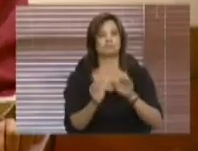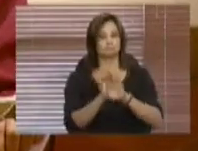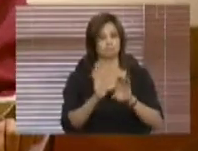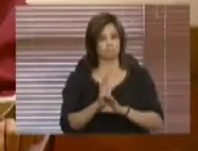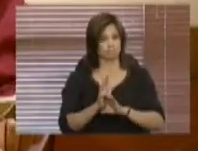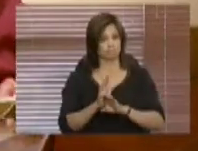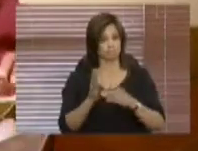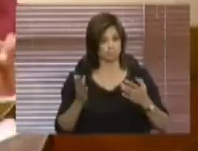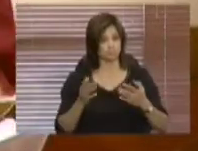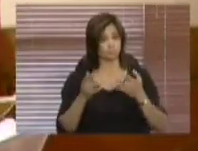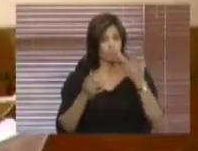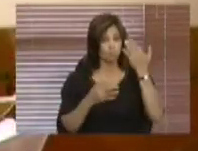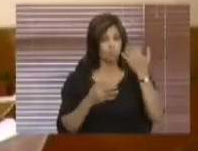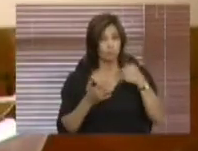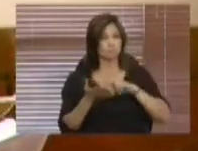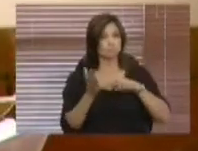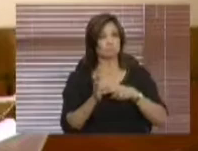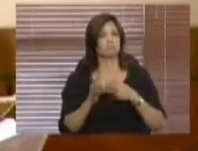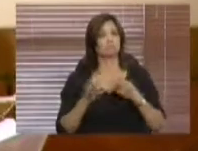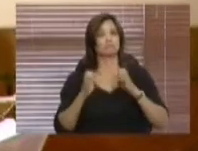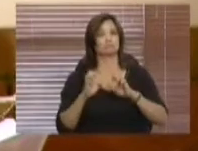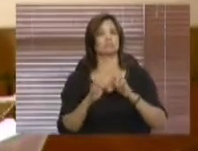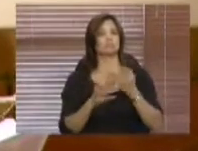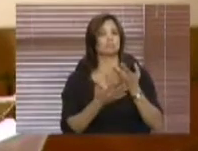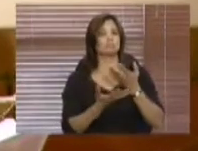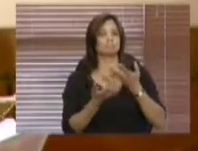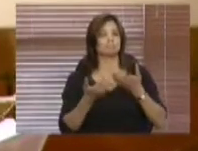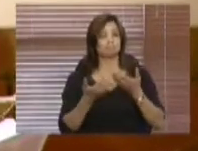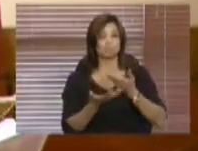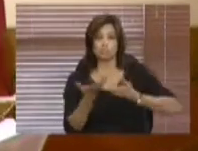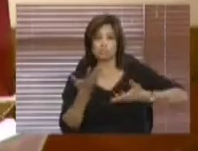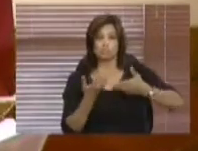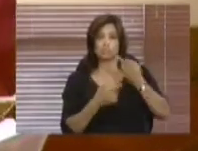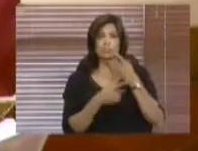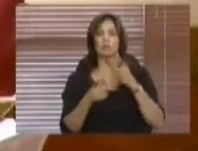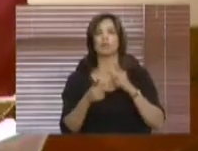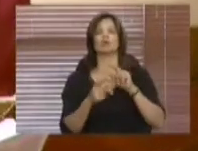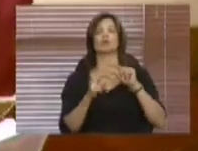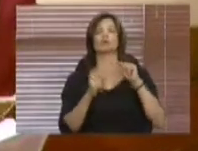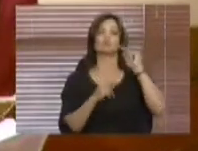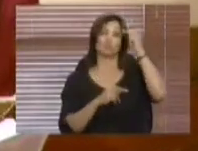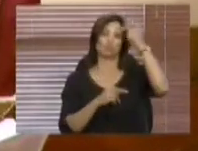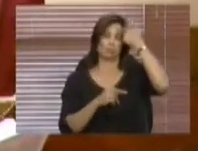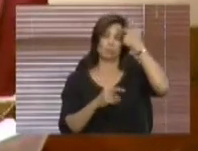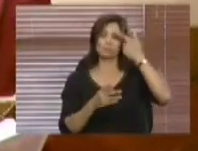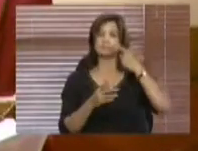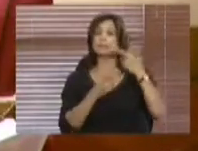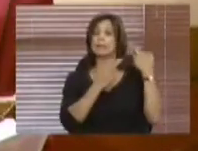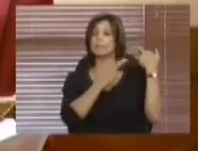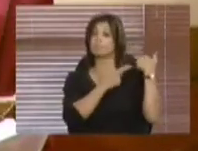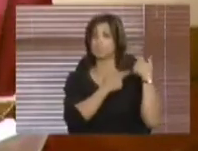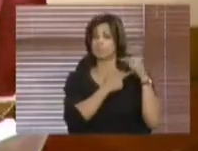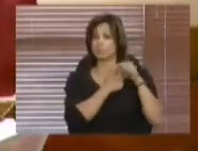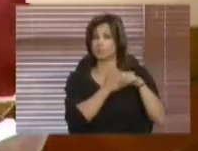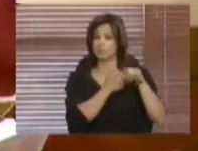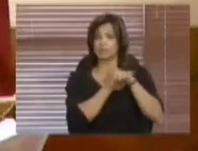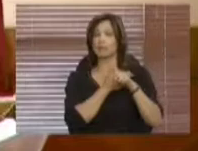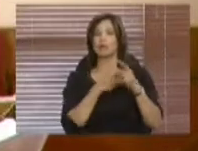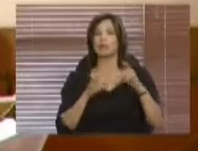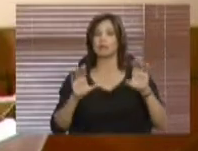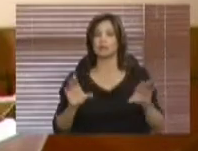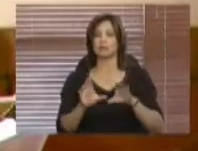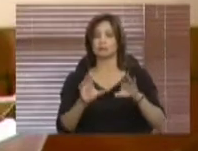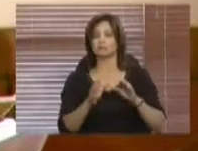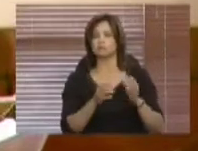Constitución, ya que constituye un esfuerzo compartido en la que los Estados firmantes se comprometen a desarrollar